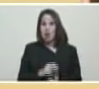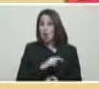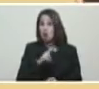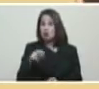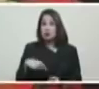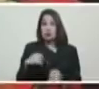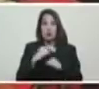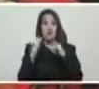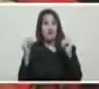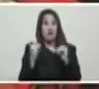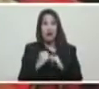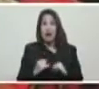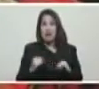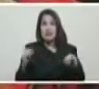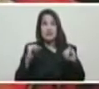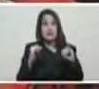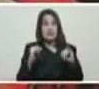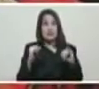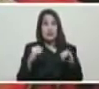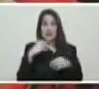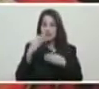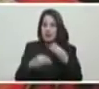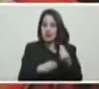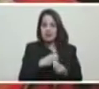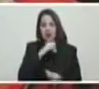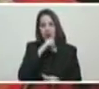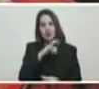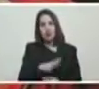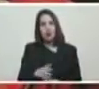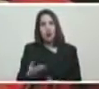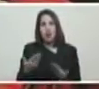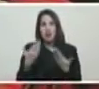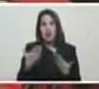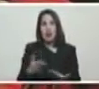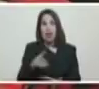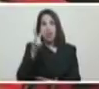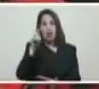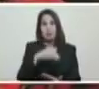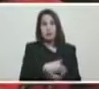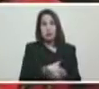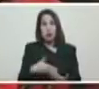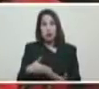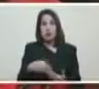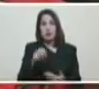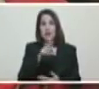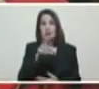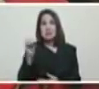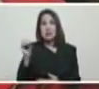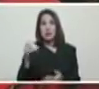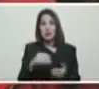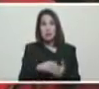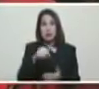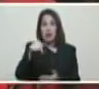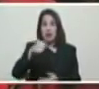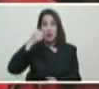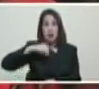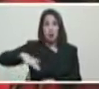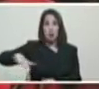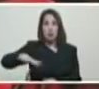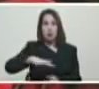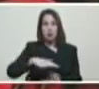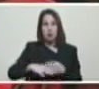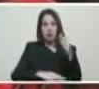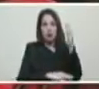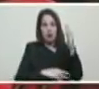felices por haber pasado la historia de entregar la vivienda 2,300000 y aquí el pueblo larense se lo